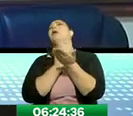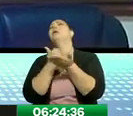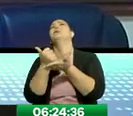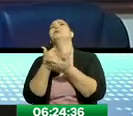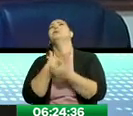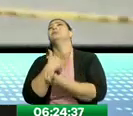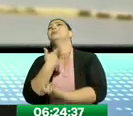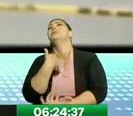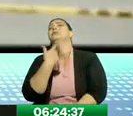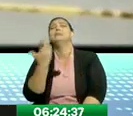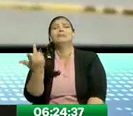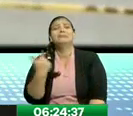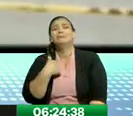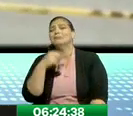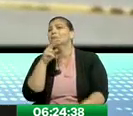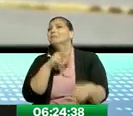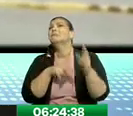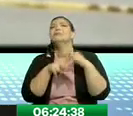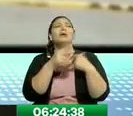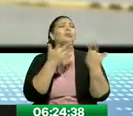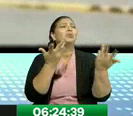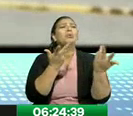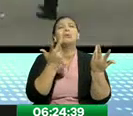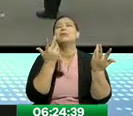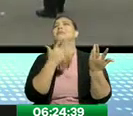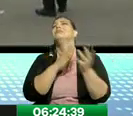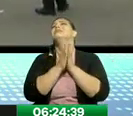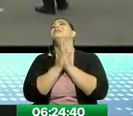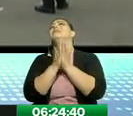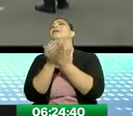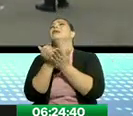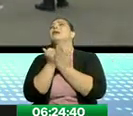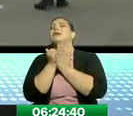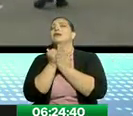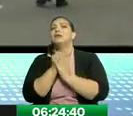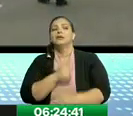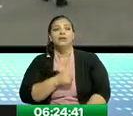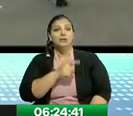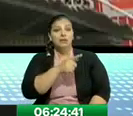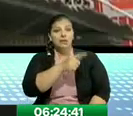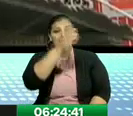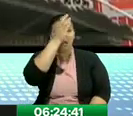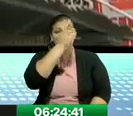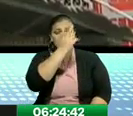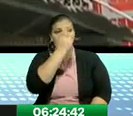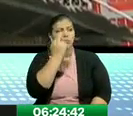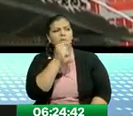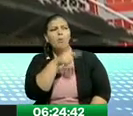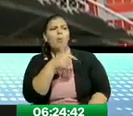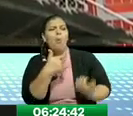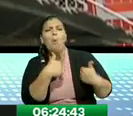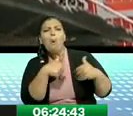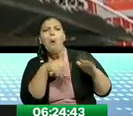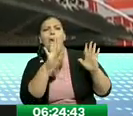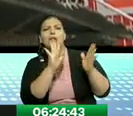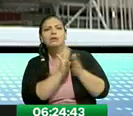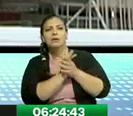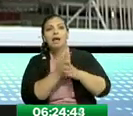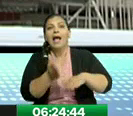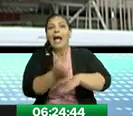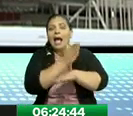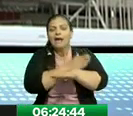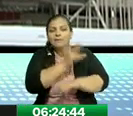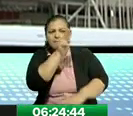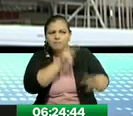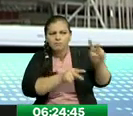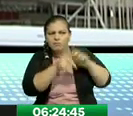¿sabes qué? Acá a la vuelta hay una clínica de rehabilitación. Y tú no tomas en cuenta las medidas, ¿no? Si está o no está con permiso, si se puede o no